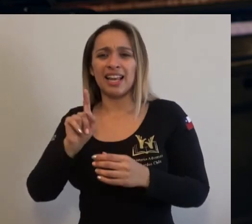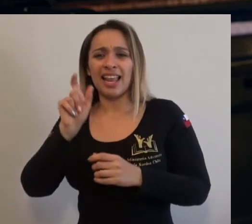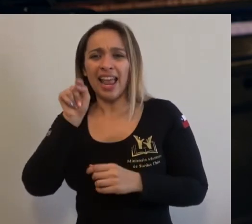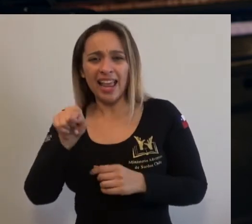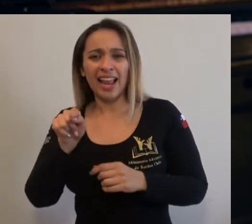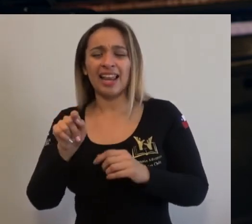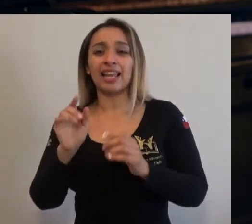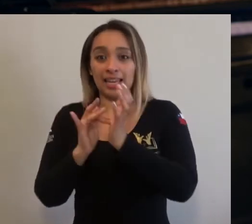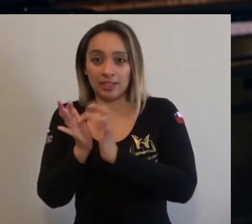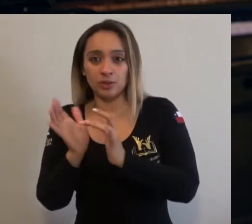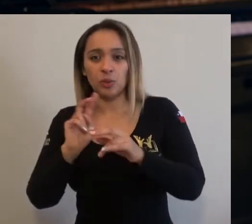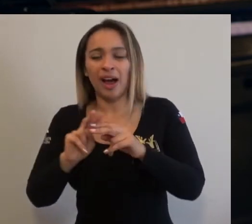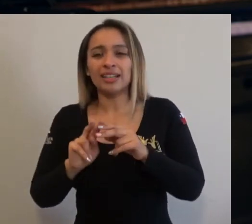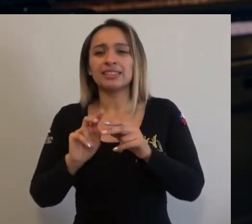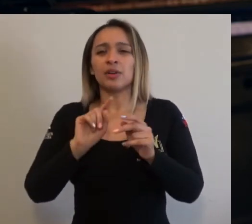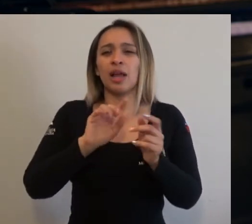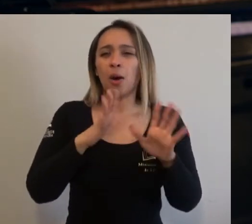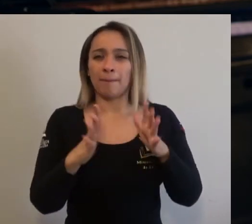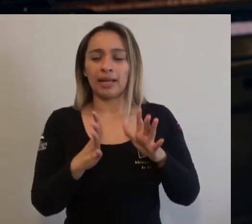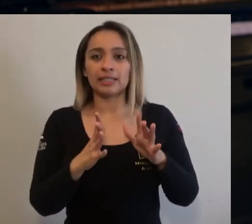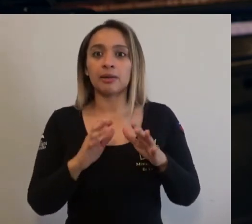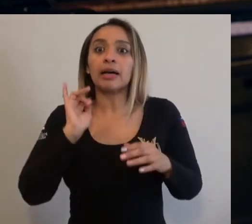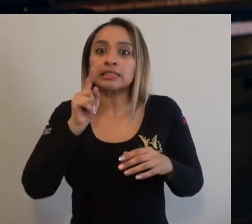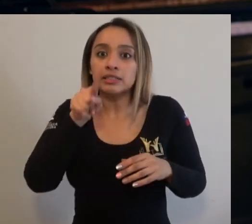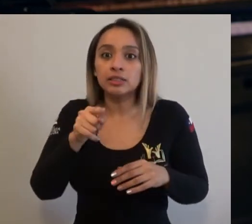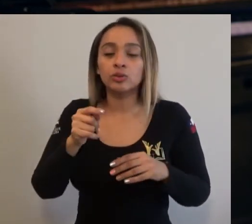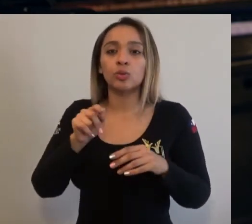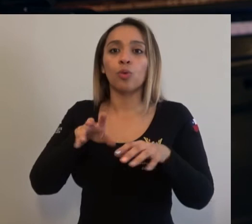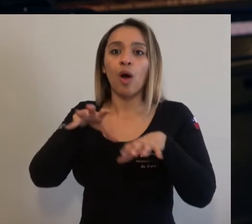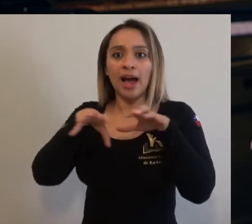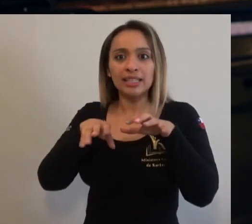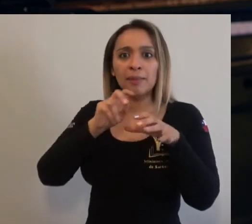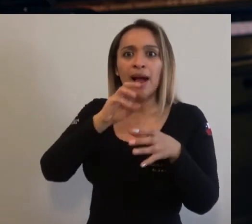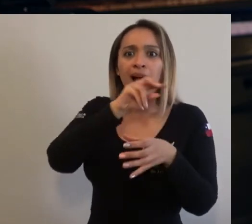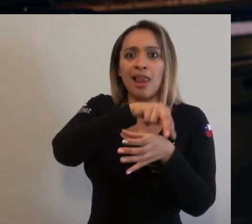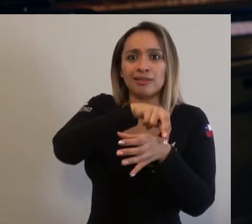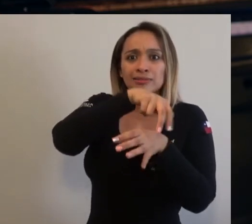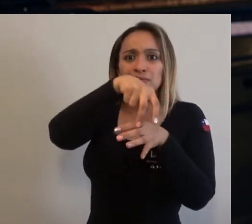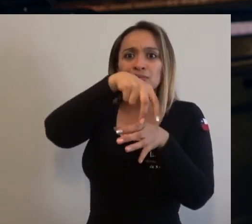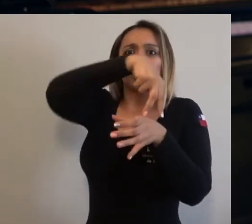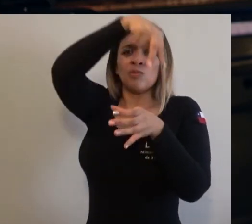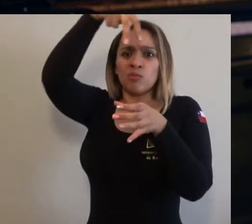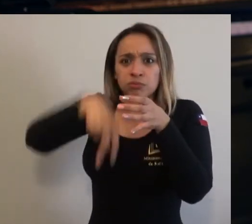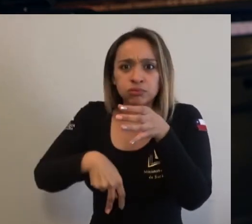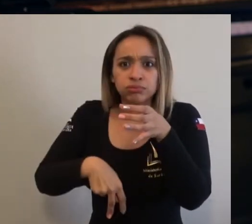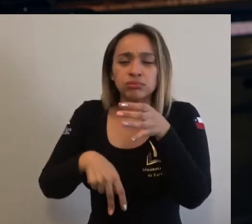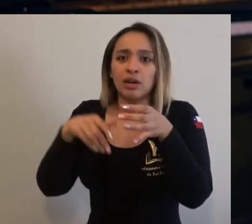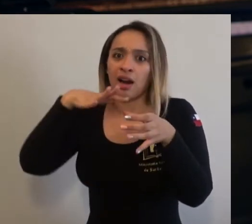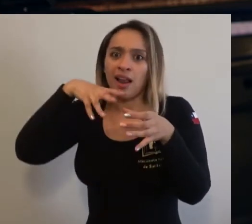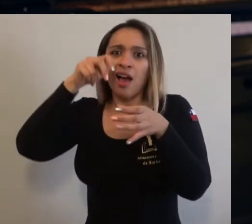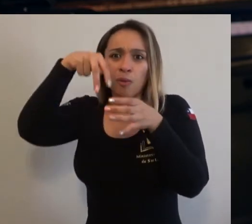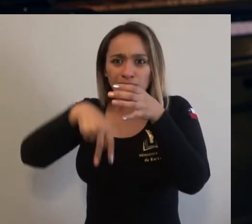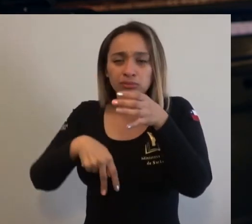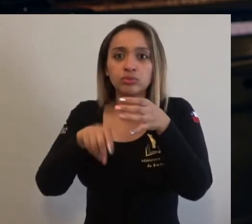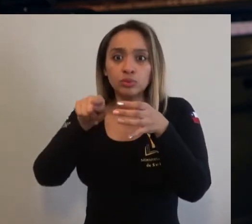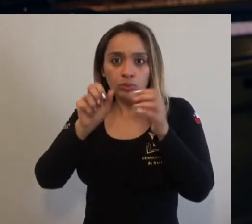comparativa sobre el asno o el buey. Si ellos caen en un pozo, entonces no irían ustedes